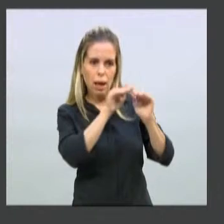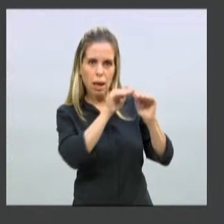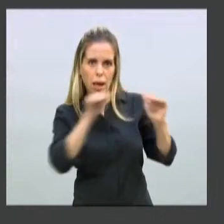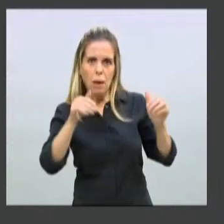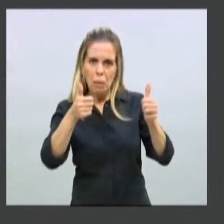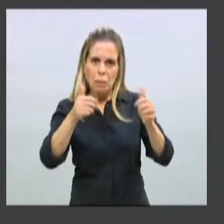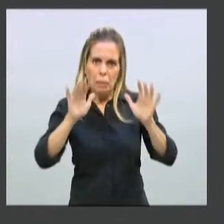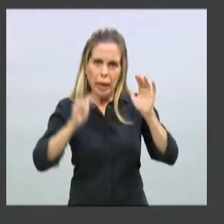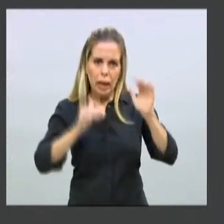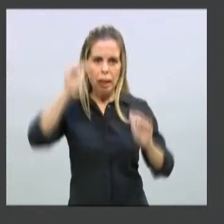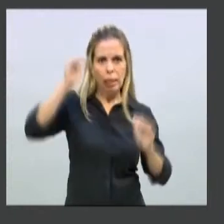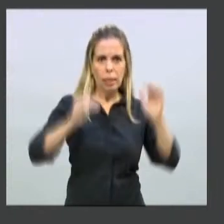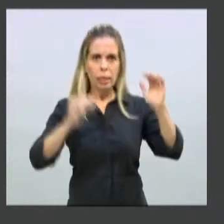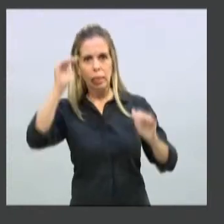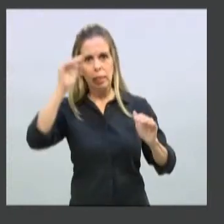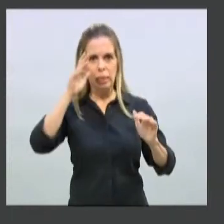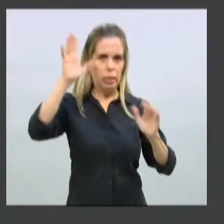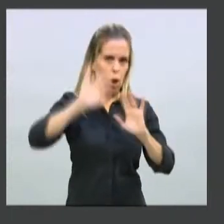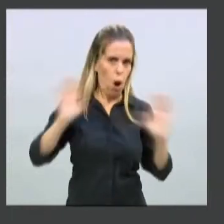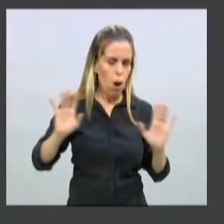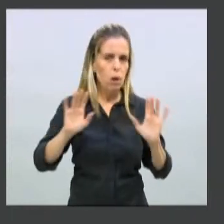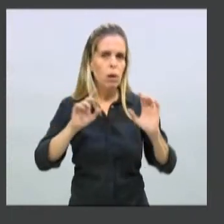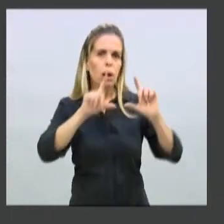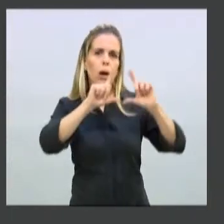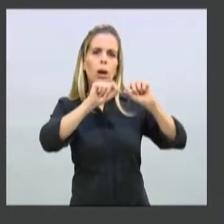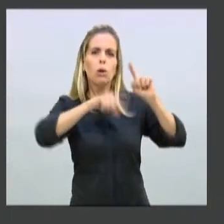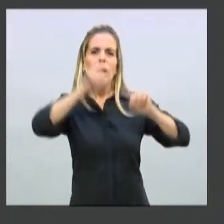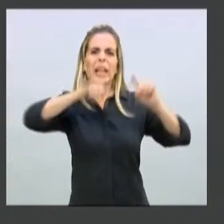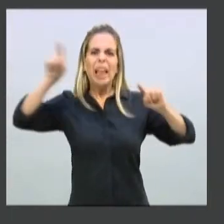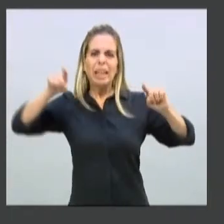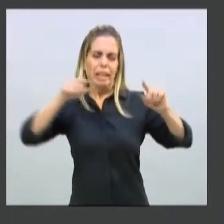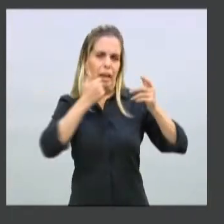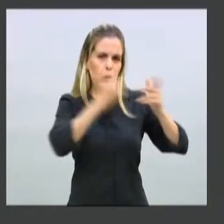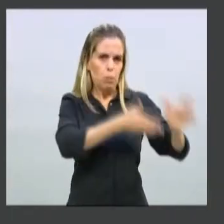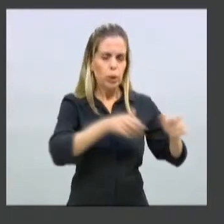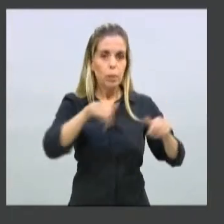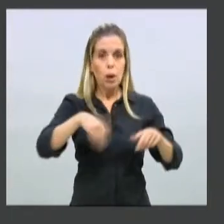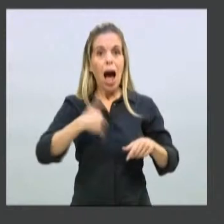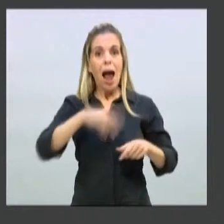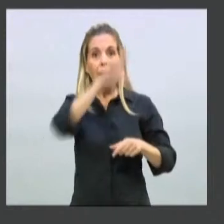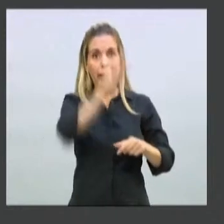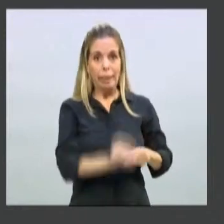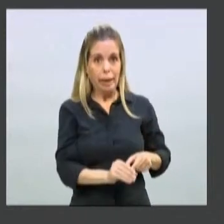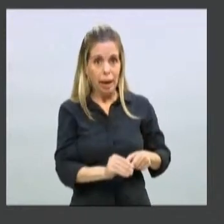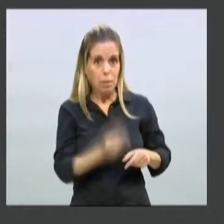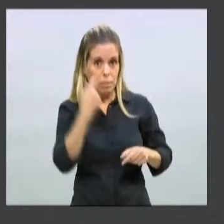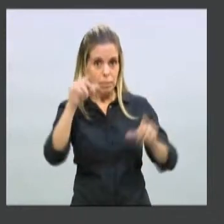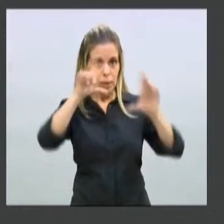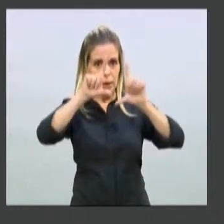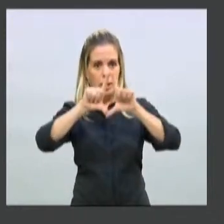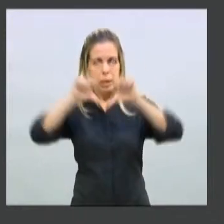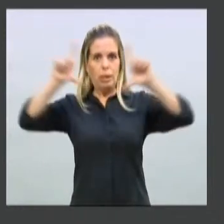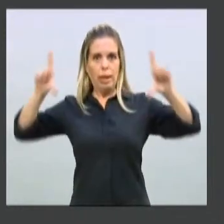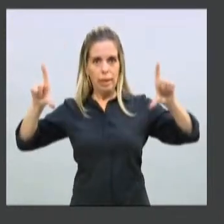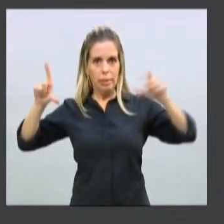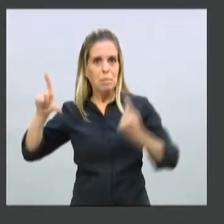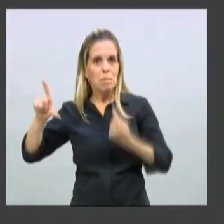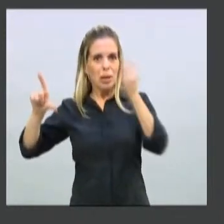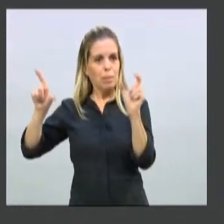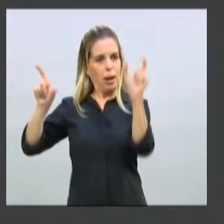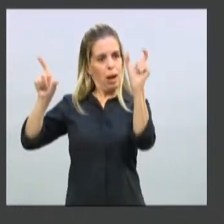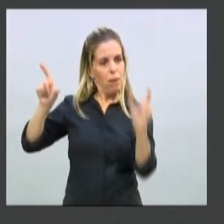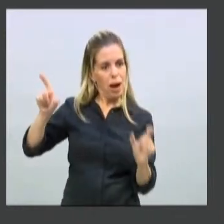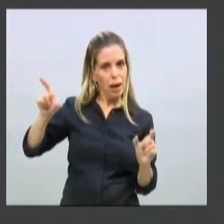No tiene sentido que repare sobre los números, pero nosotros somos la primer barra que se ve en ese